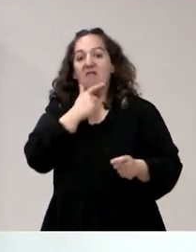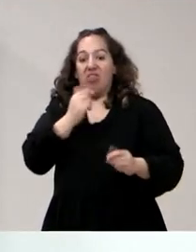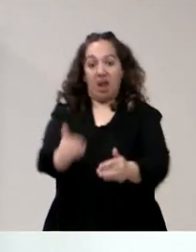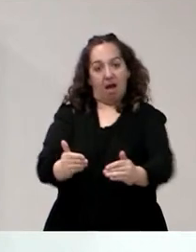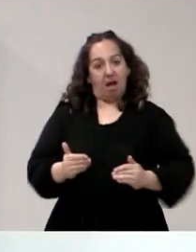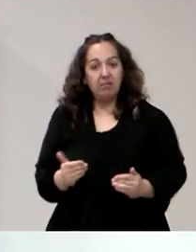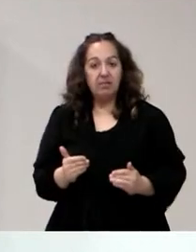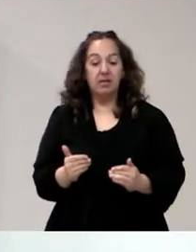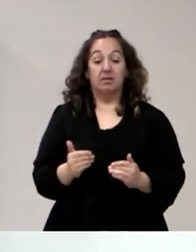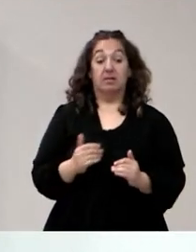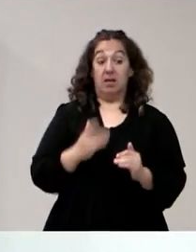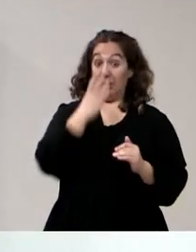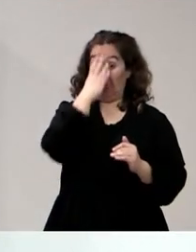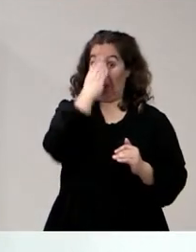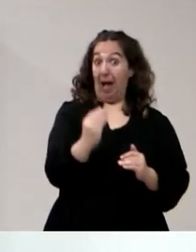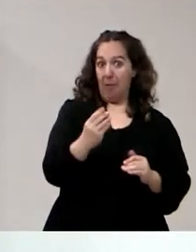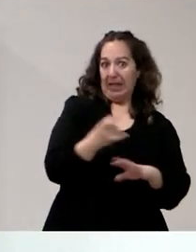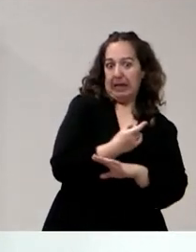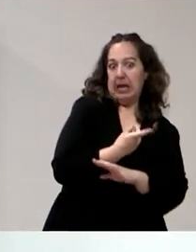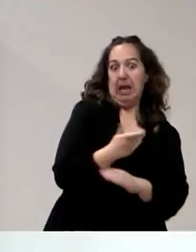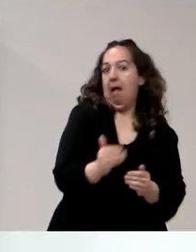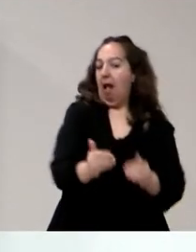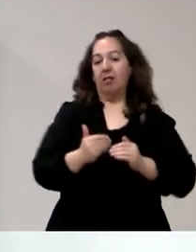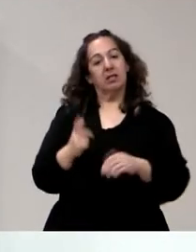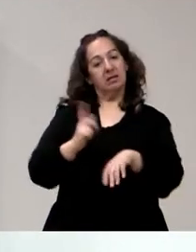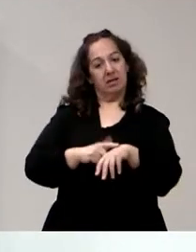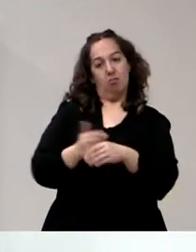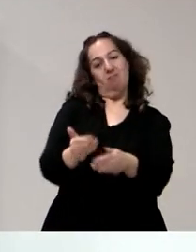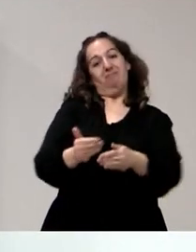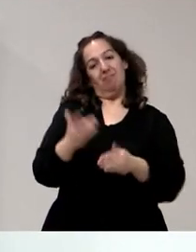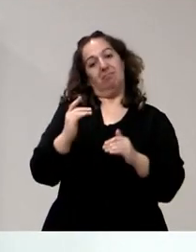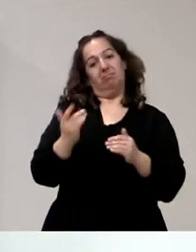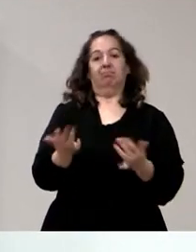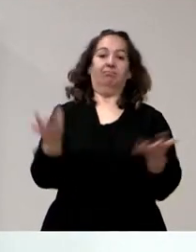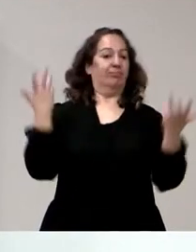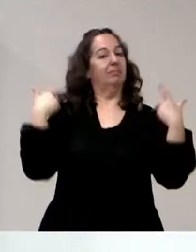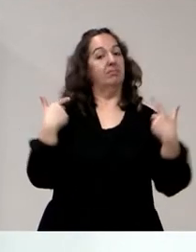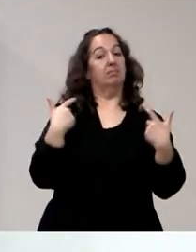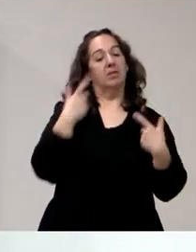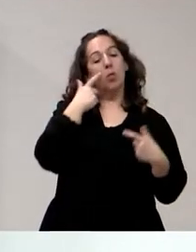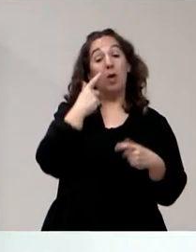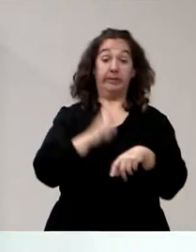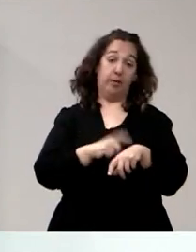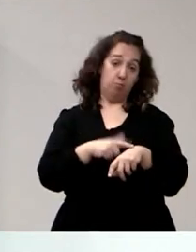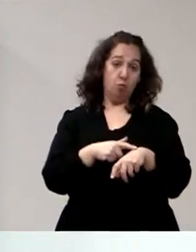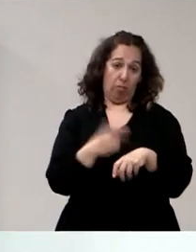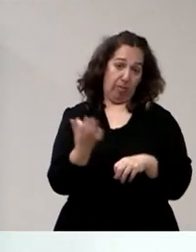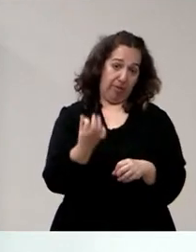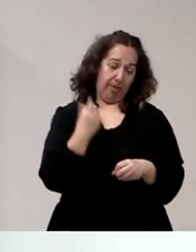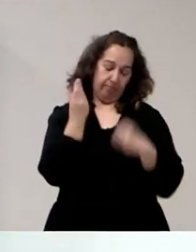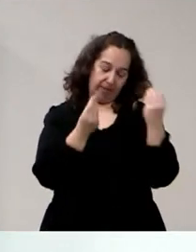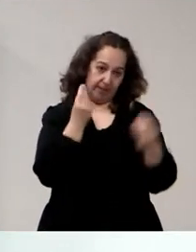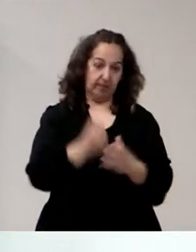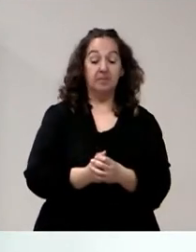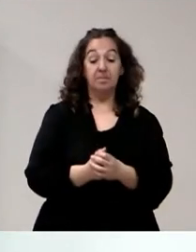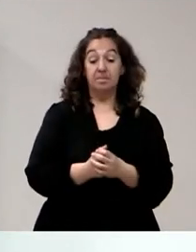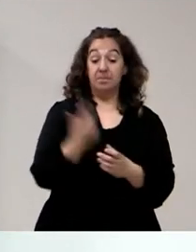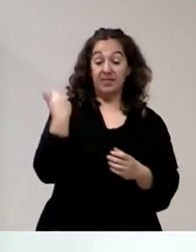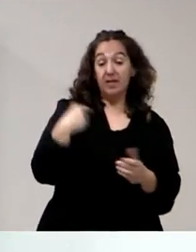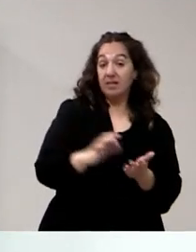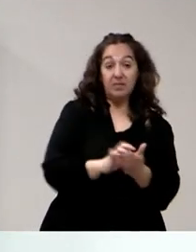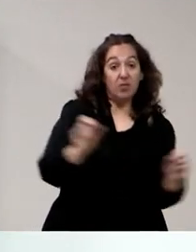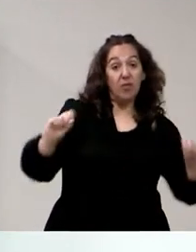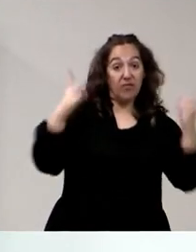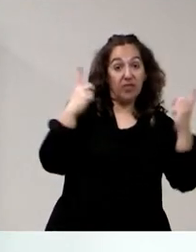la la la llegada de la alta velocidad a cantabria en materia de tiempos que es yo creo en lo que hay que medir estas cosas no Y cuando tengamos en servicio